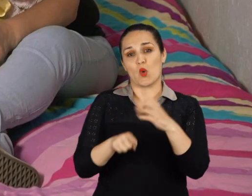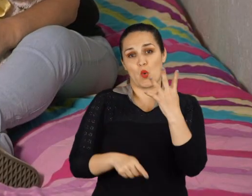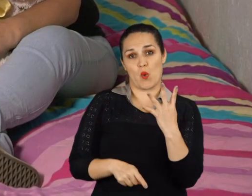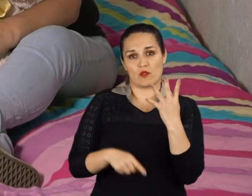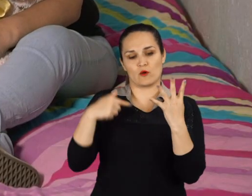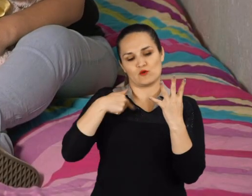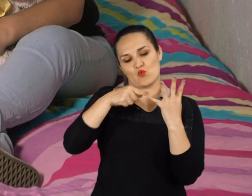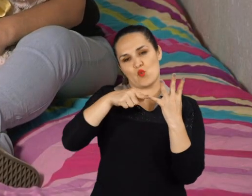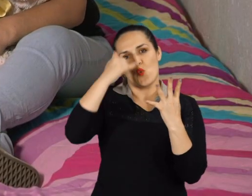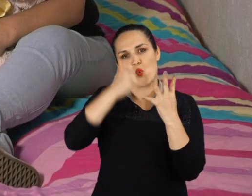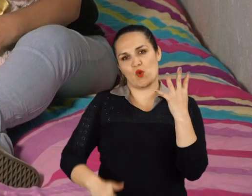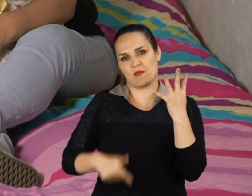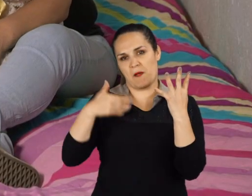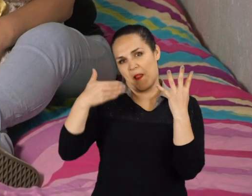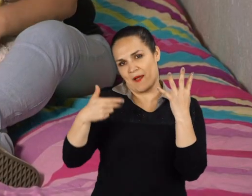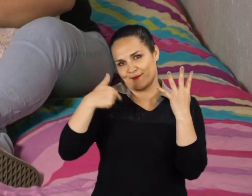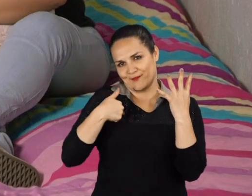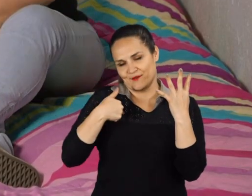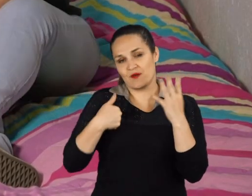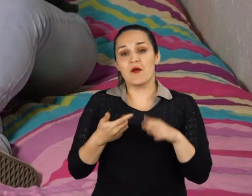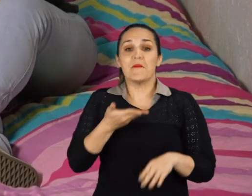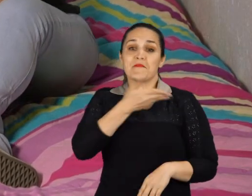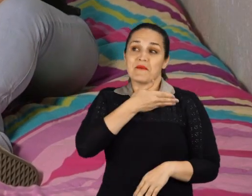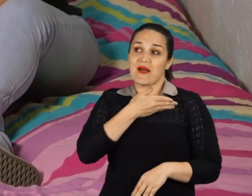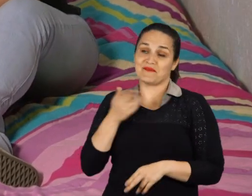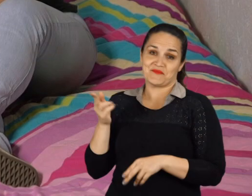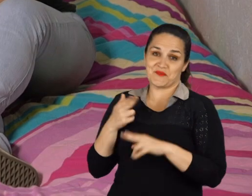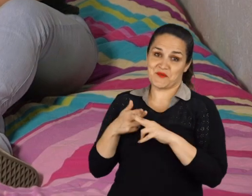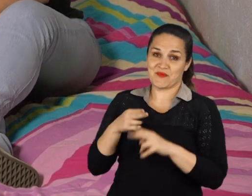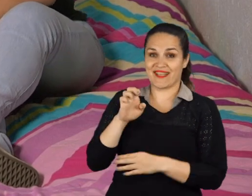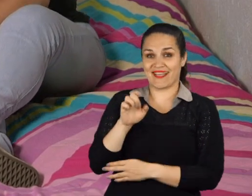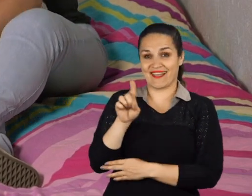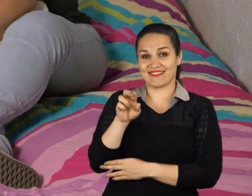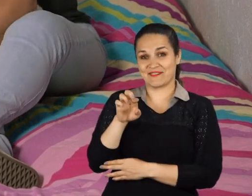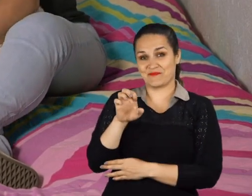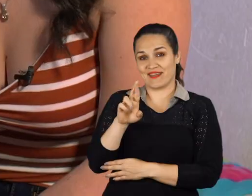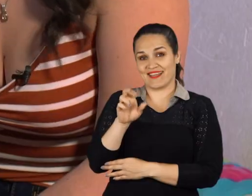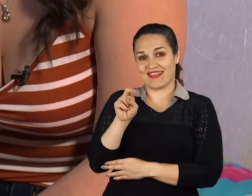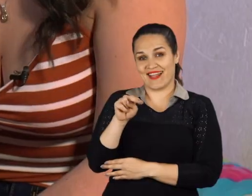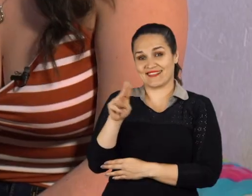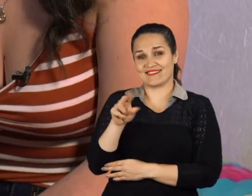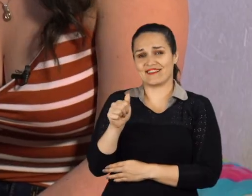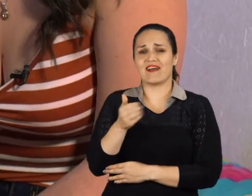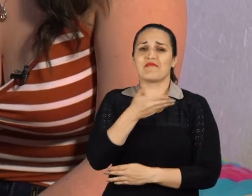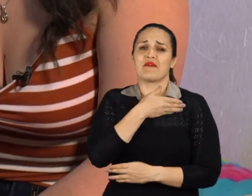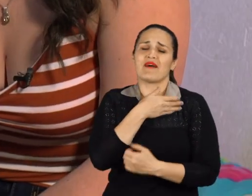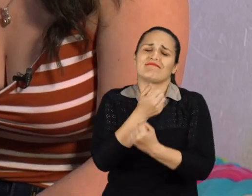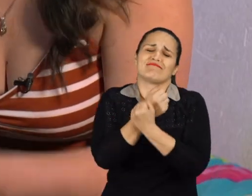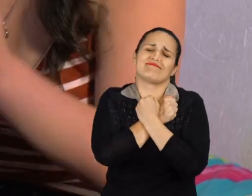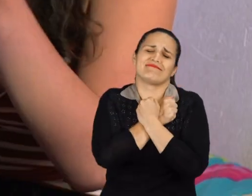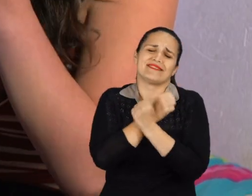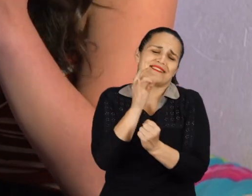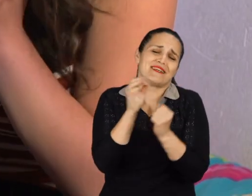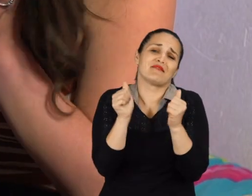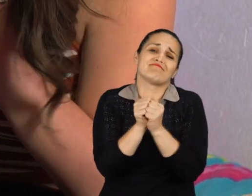llama Esperanza, pues es el amor de mi vida. Siempre ha estado ahí para mí, siempre, toda la vida.